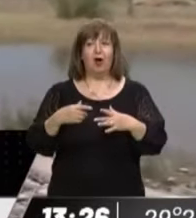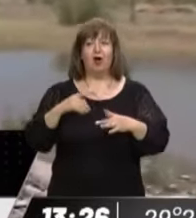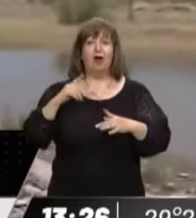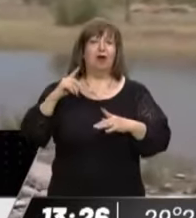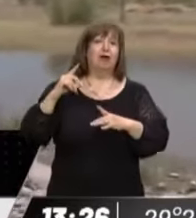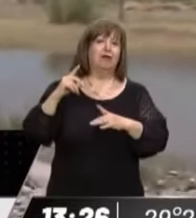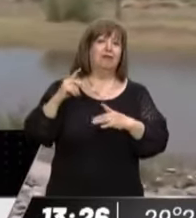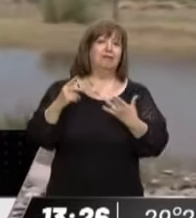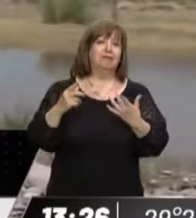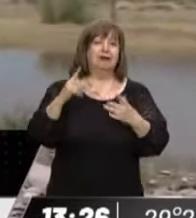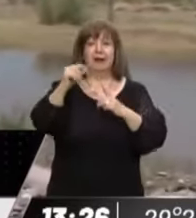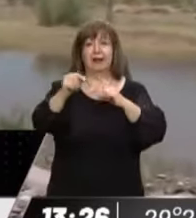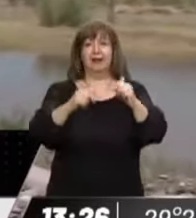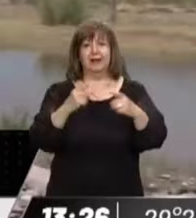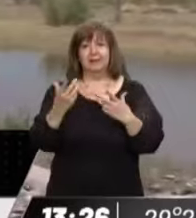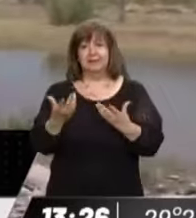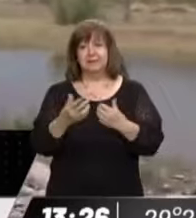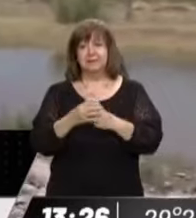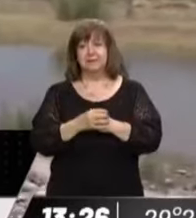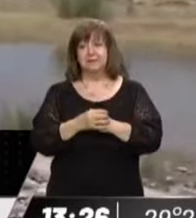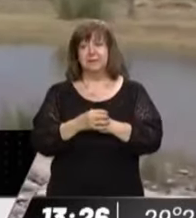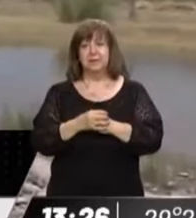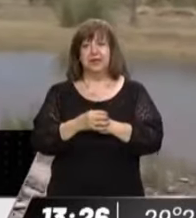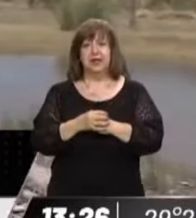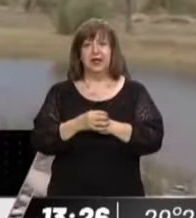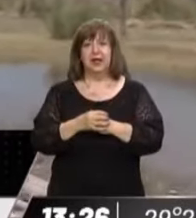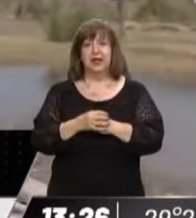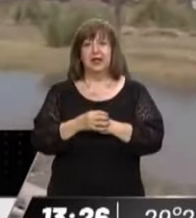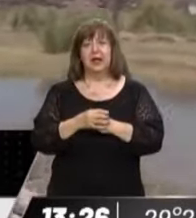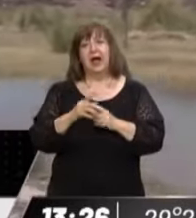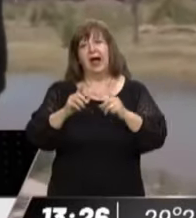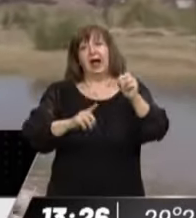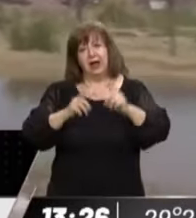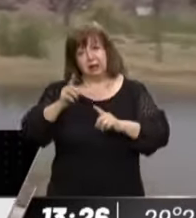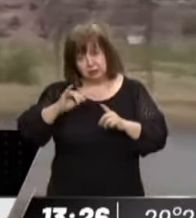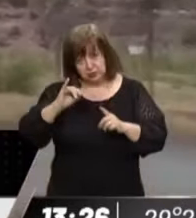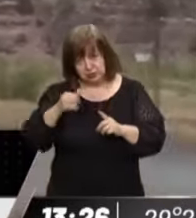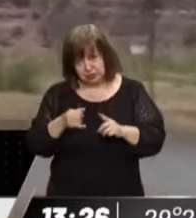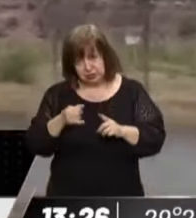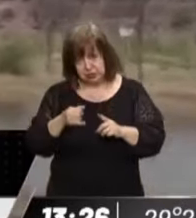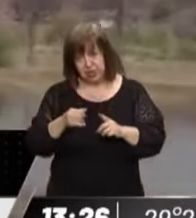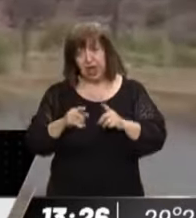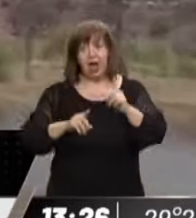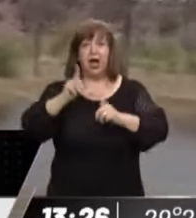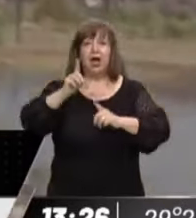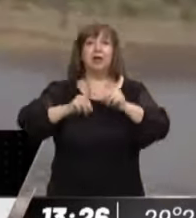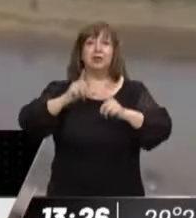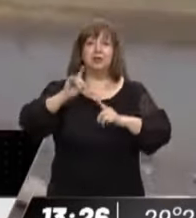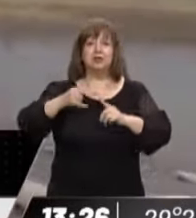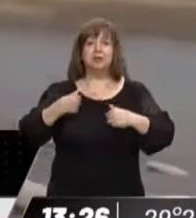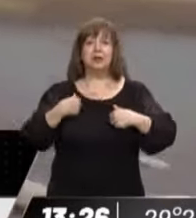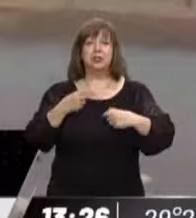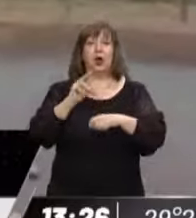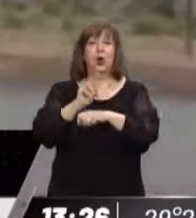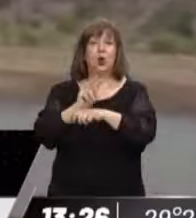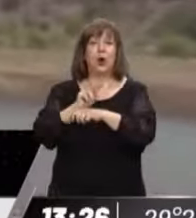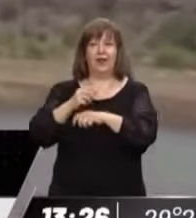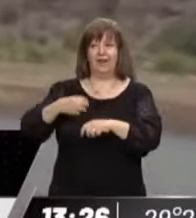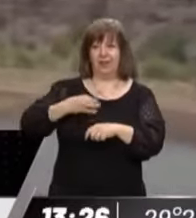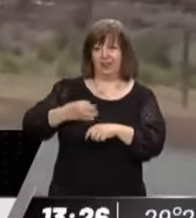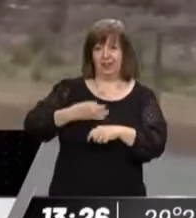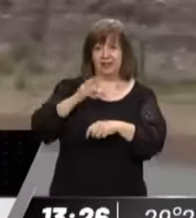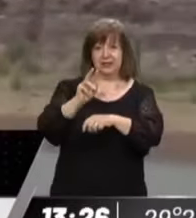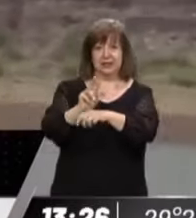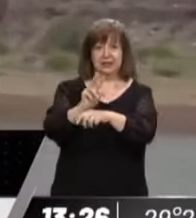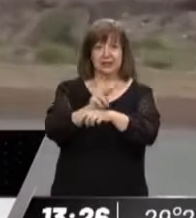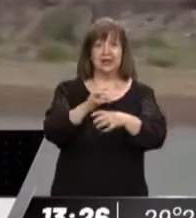te que no se tee mucho lío con la gente y hay de todo hay de todo la verdad que sí sí como guardavía siempre Tratamos de dar lo mejor